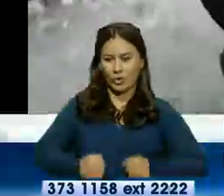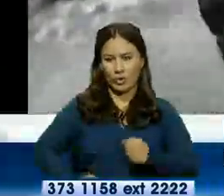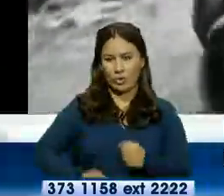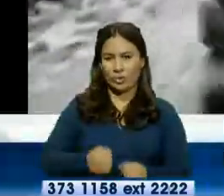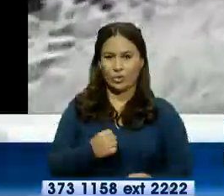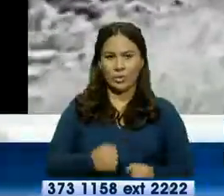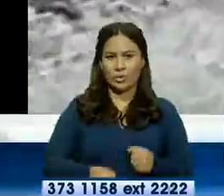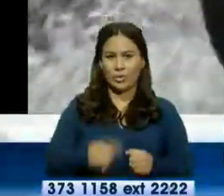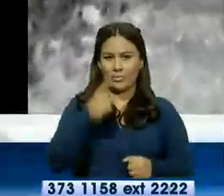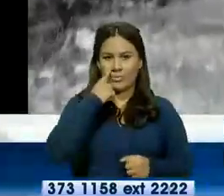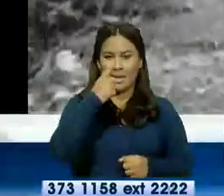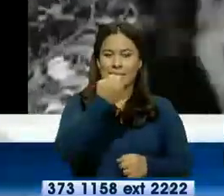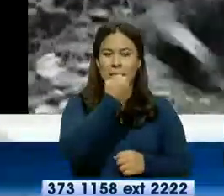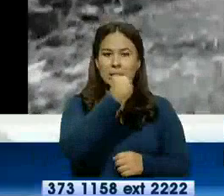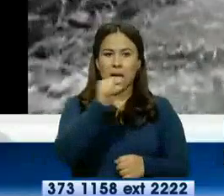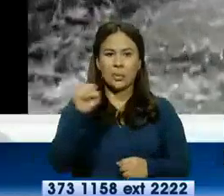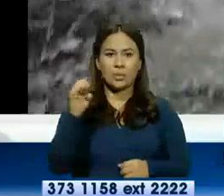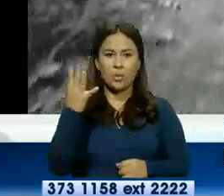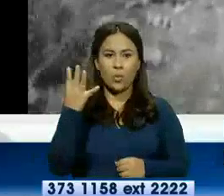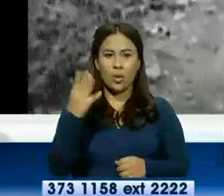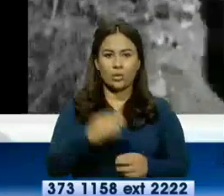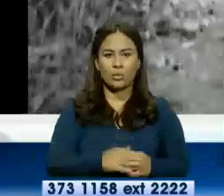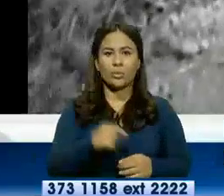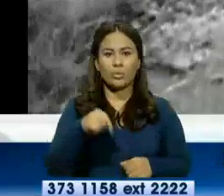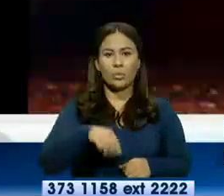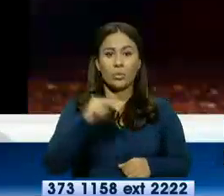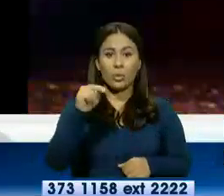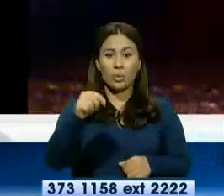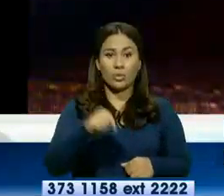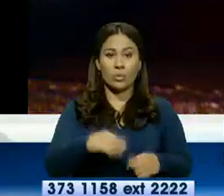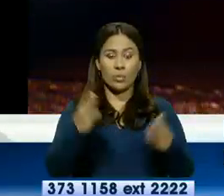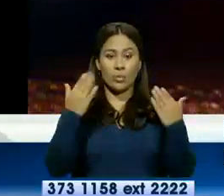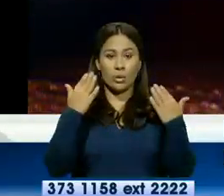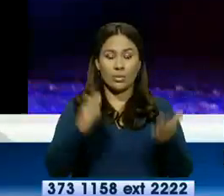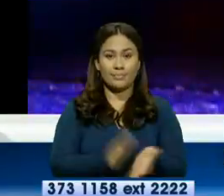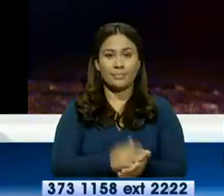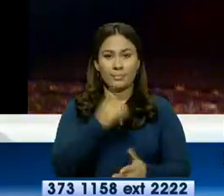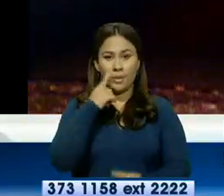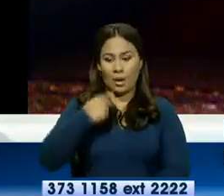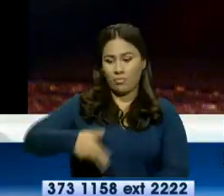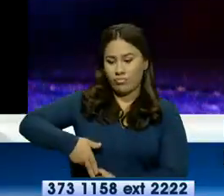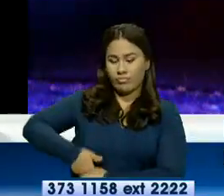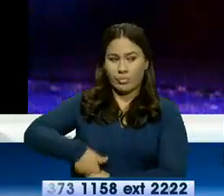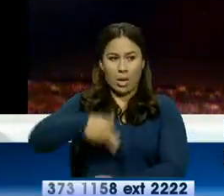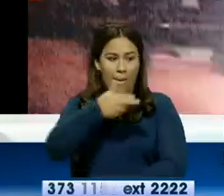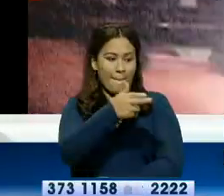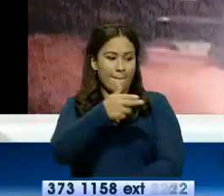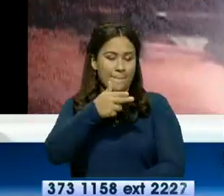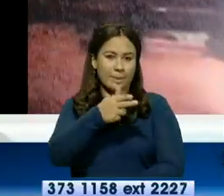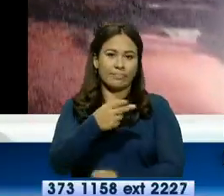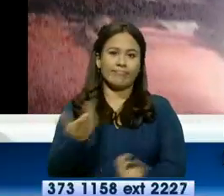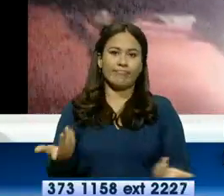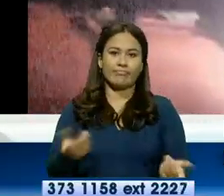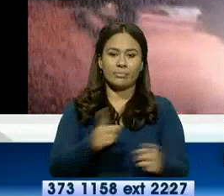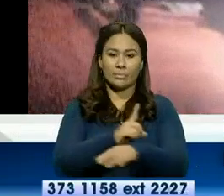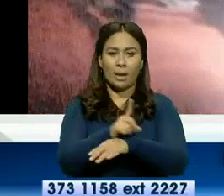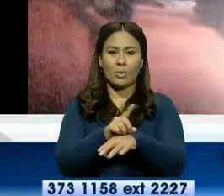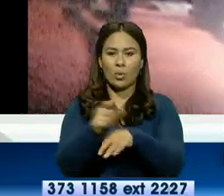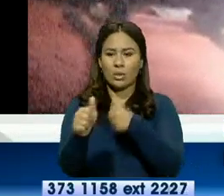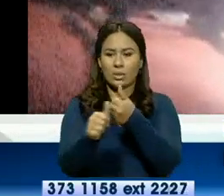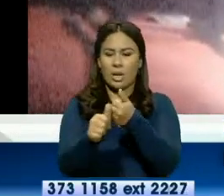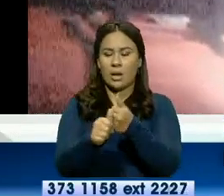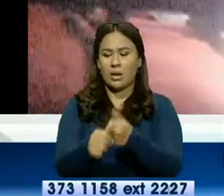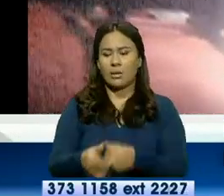callejones en la ciudad de Las Sauces 4, en el norte de Guayaquil. El sujeto armado se movilizaba en un vehículo y a pocas cuadras